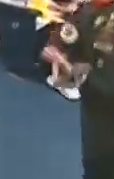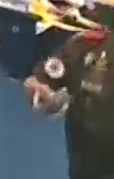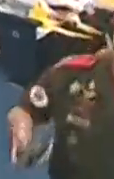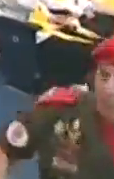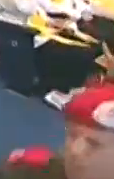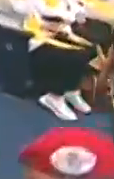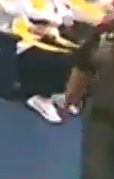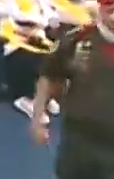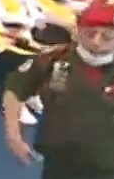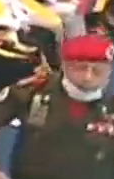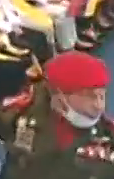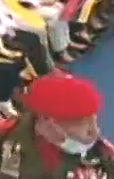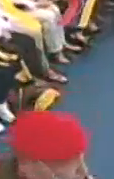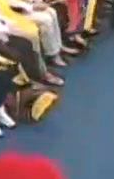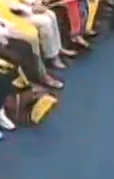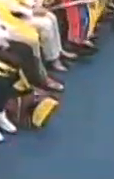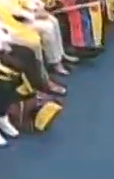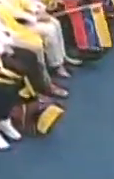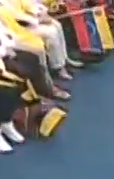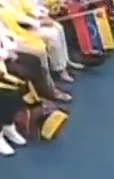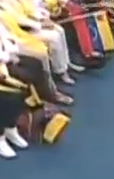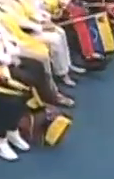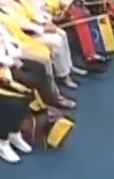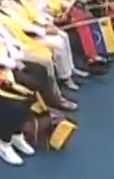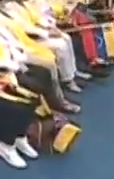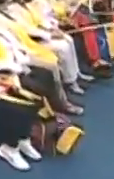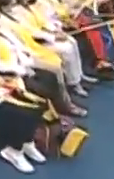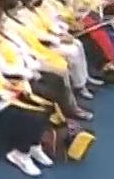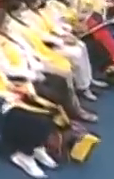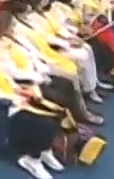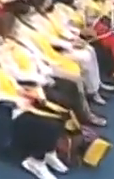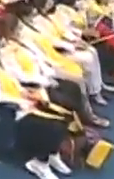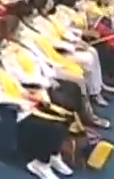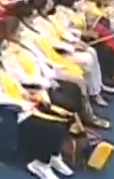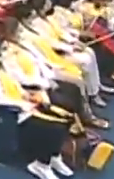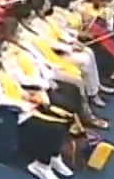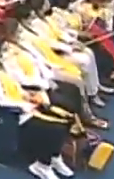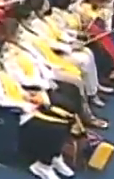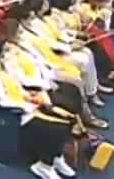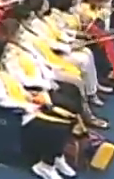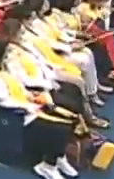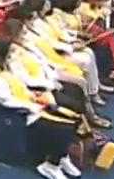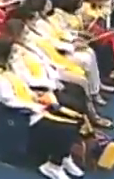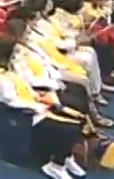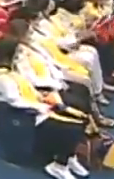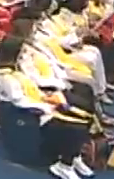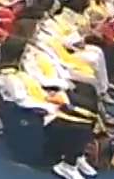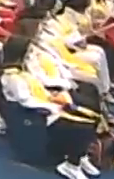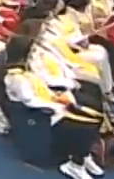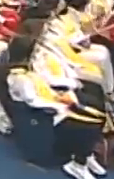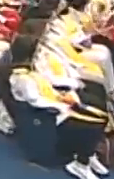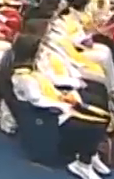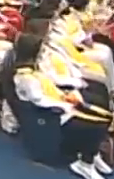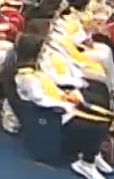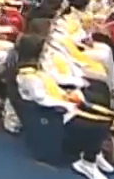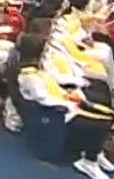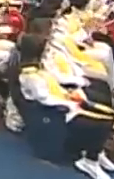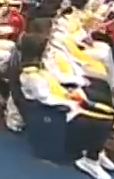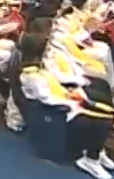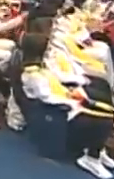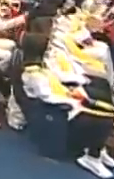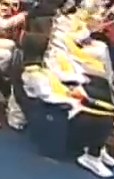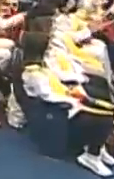Presente el ciudadano Nicolás Maduro, presidente constitucional de la República Bolivariana de Venezuela. Hola, buenas tardes. En